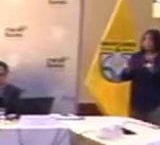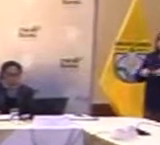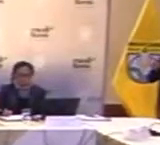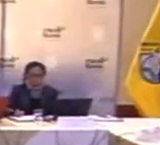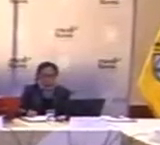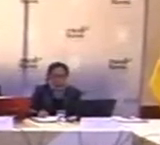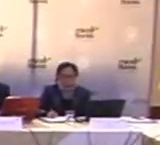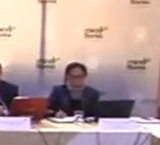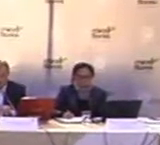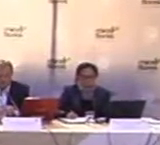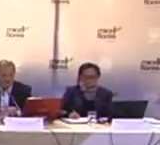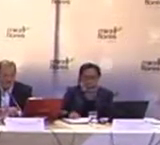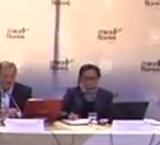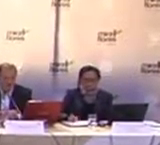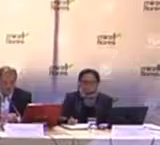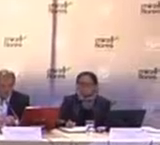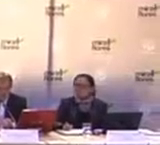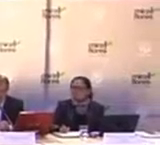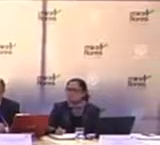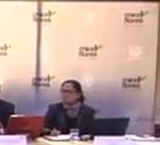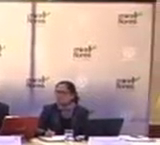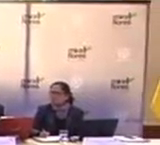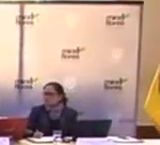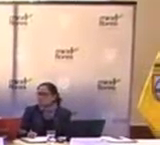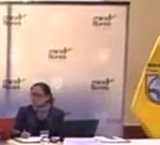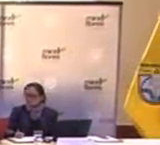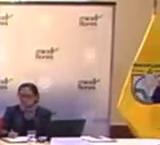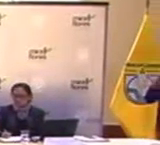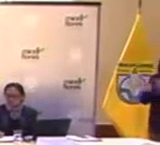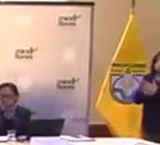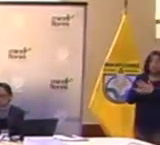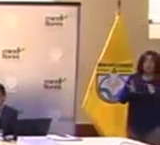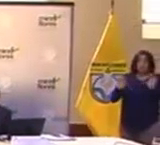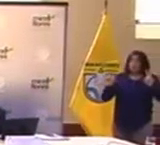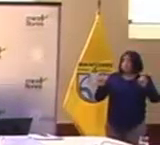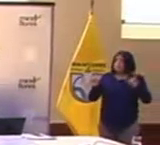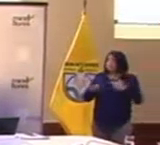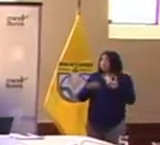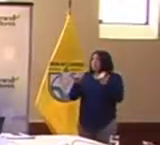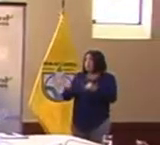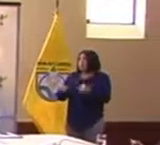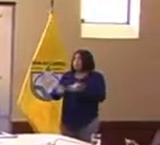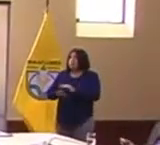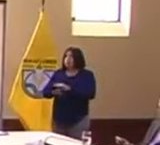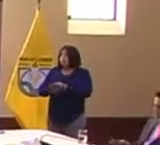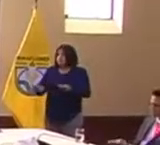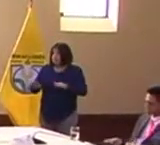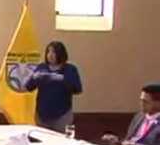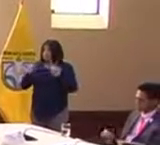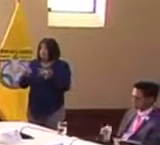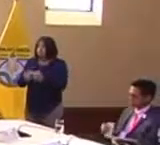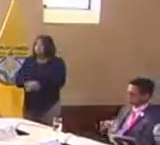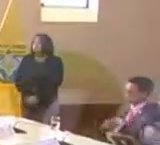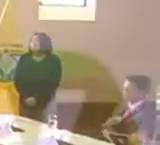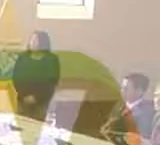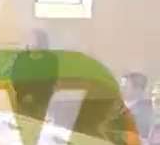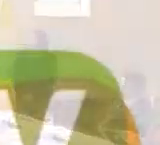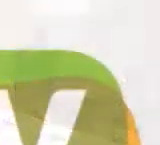los acuerdos se pueden tomar inmediatamente. Muchas gracias. No habiendo más temas que tratar, vamos a proceder a levantar la sesión.